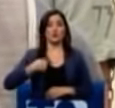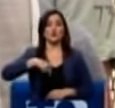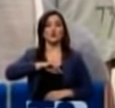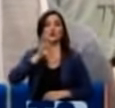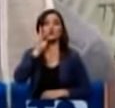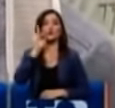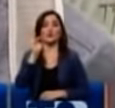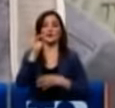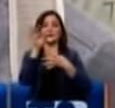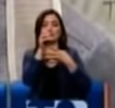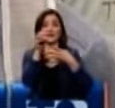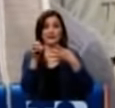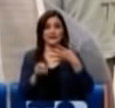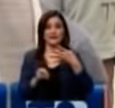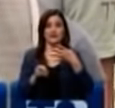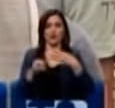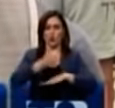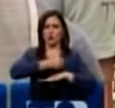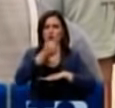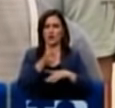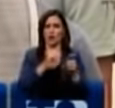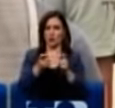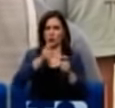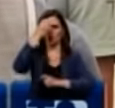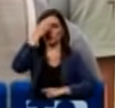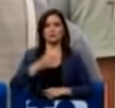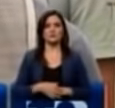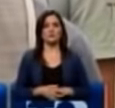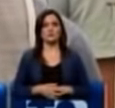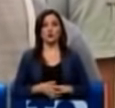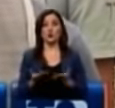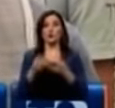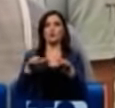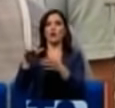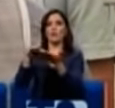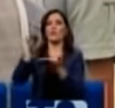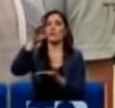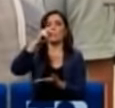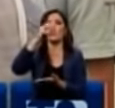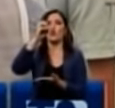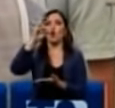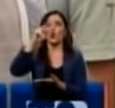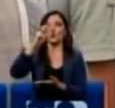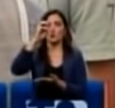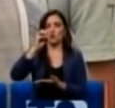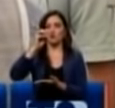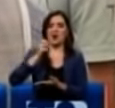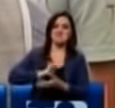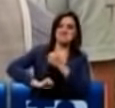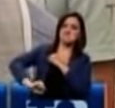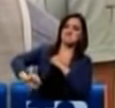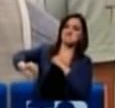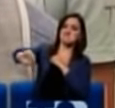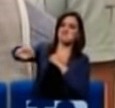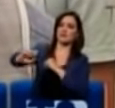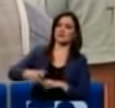el examen de la CENESID y entonces nos salió que la sede era en Nono, lo cual fuimos a Nono y el rector de